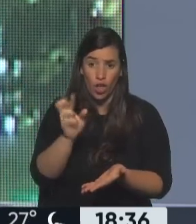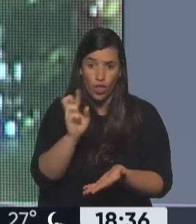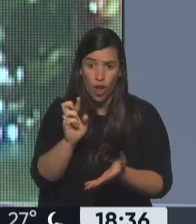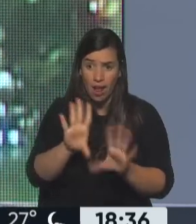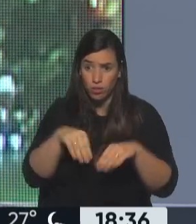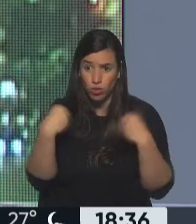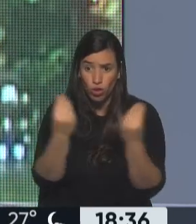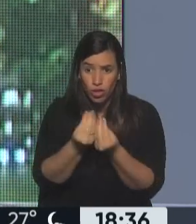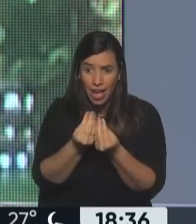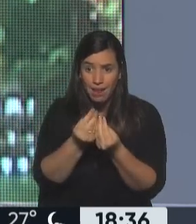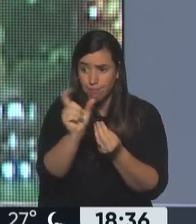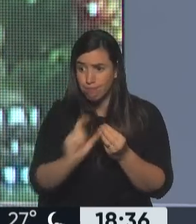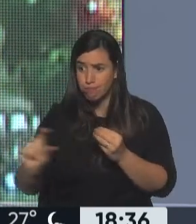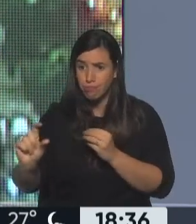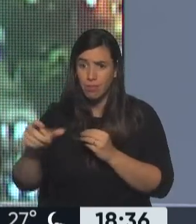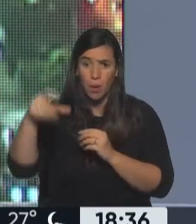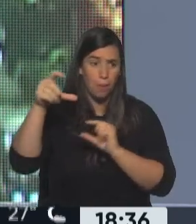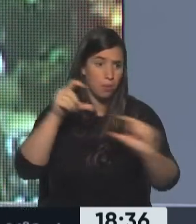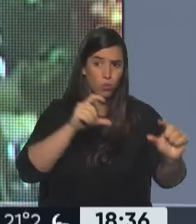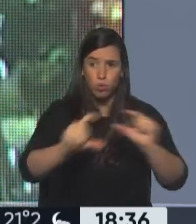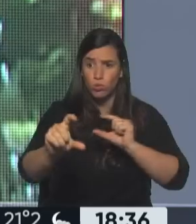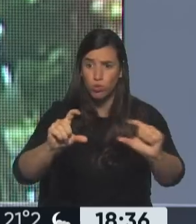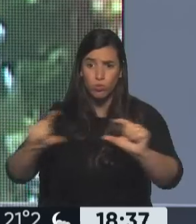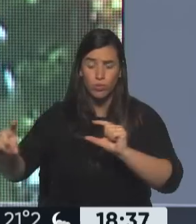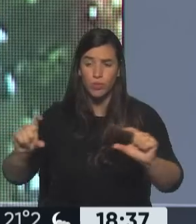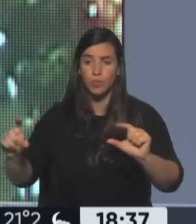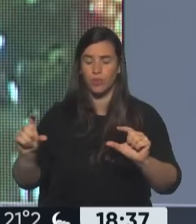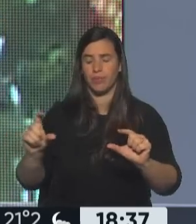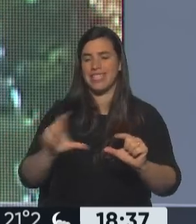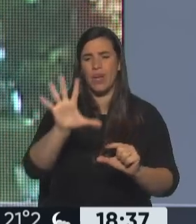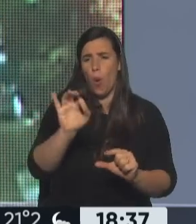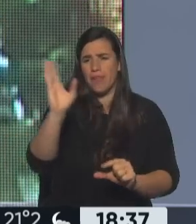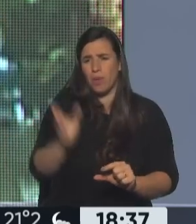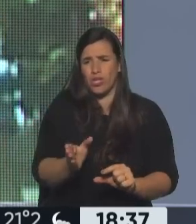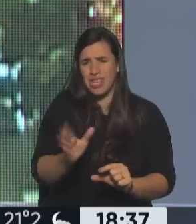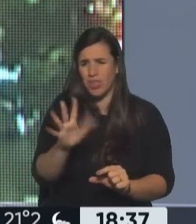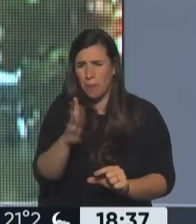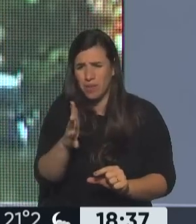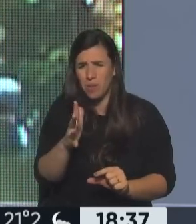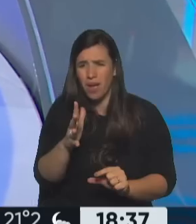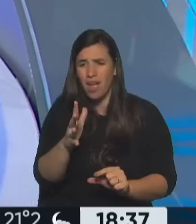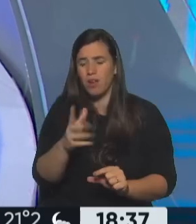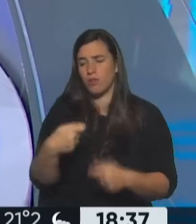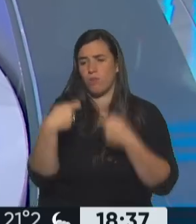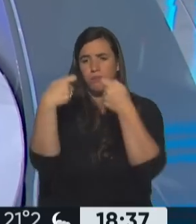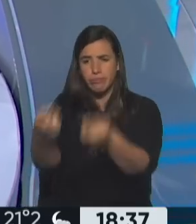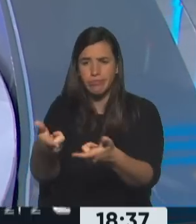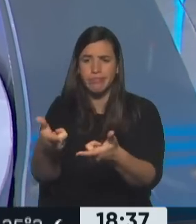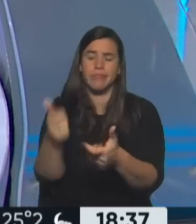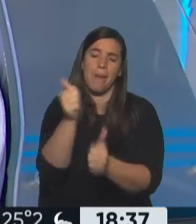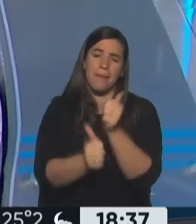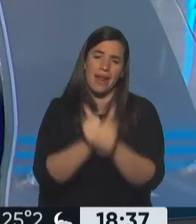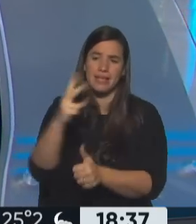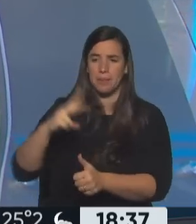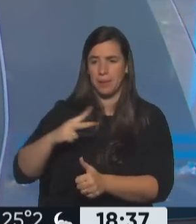Entonces, estos intereses se reparten, la mitad prácticamente están en cabeza de empresas privadas y provincias. La cuarta